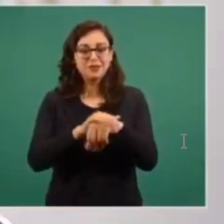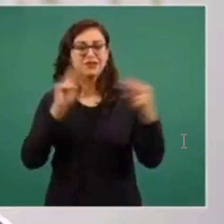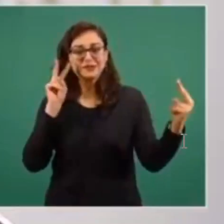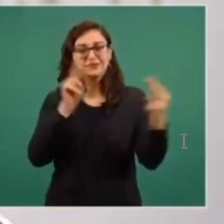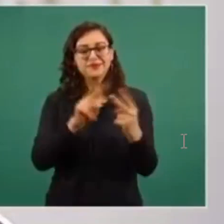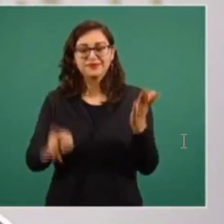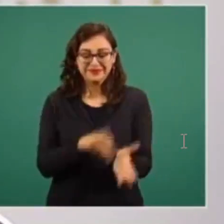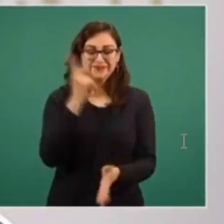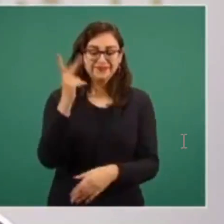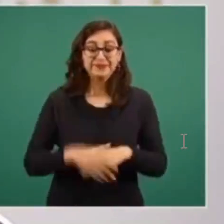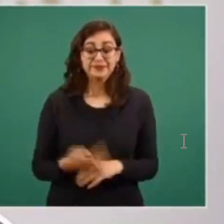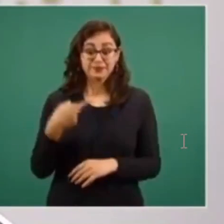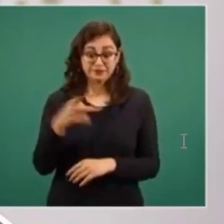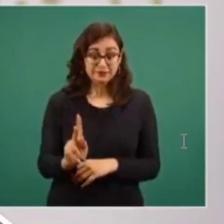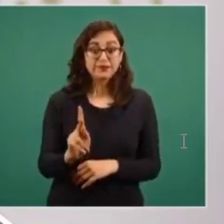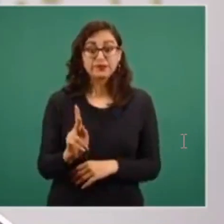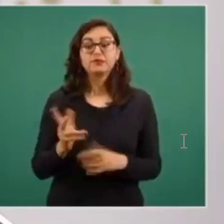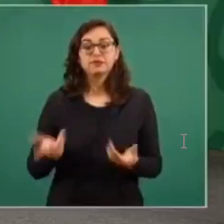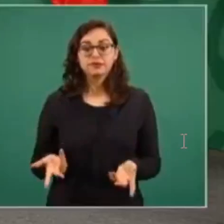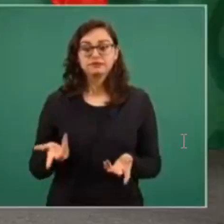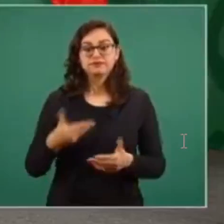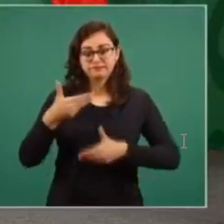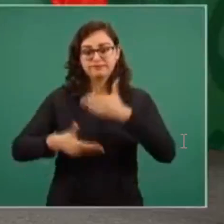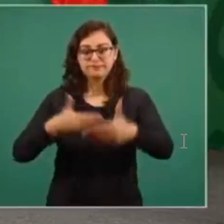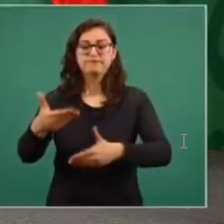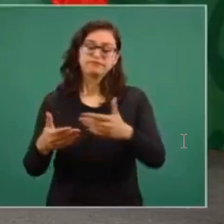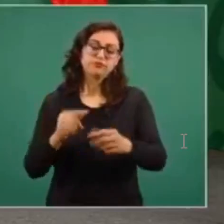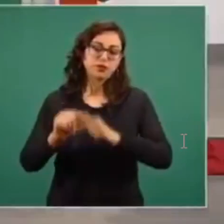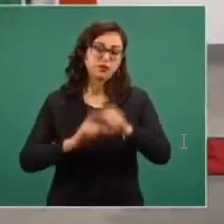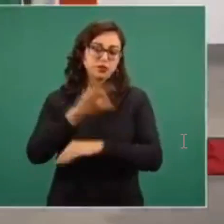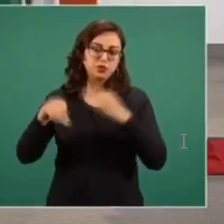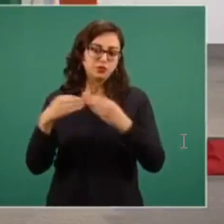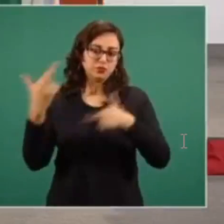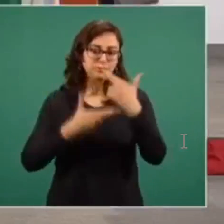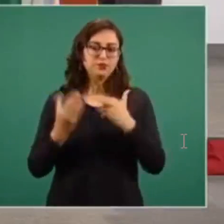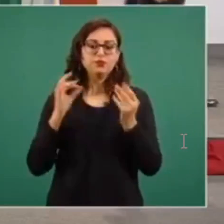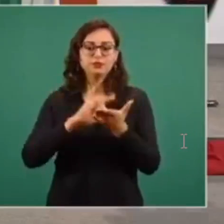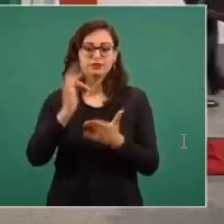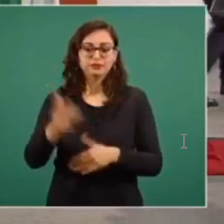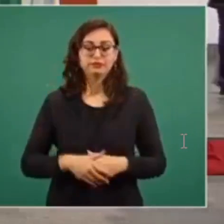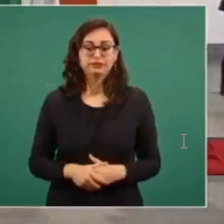amigos, pero pues que estemos completos, que todos regresemos. Muchas gracias. Gracias, señor presidente.